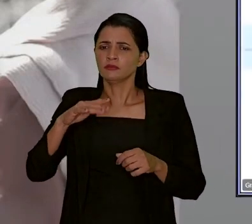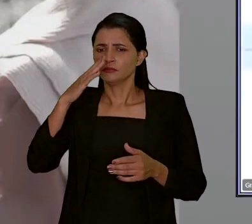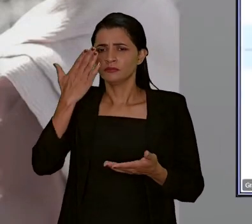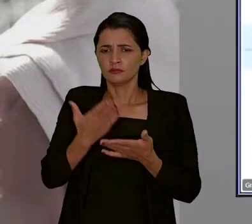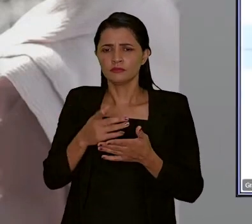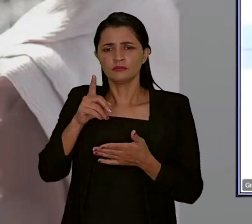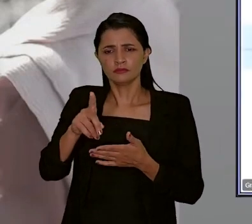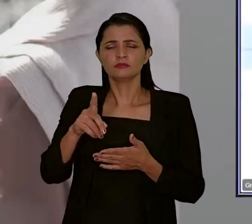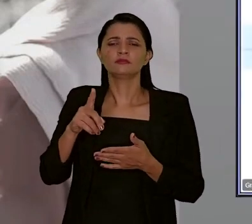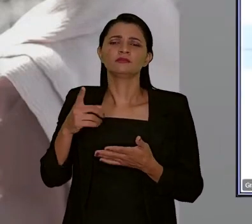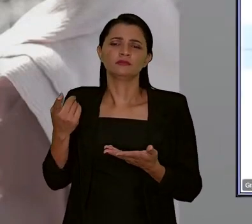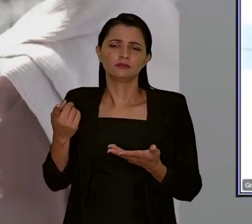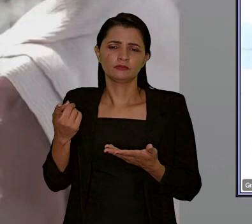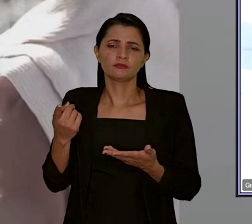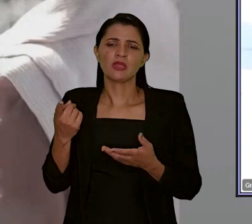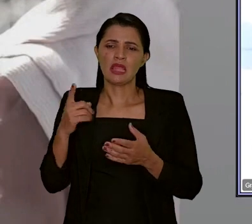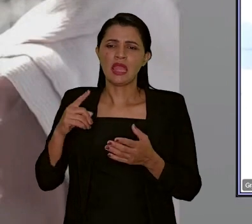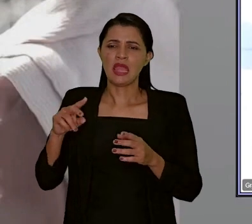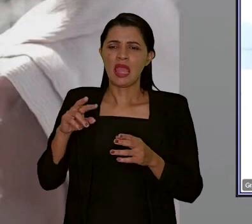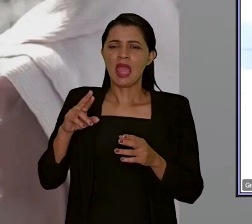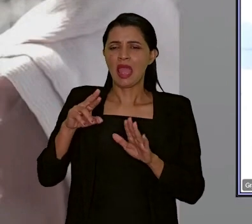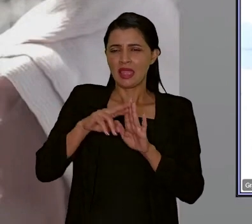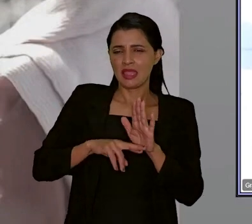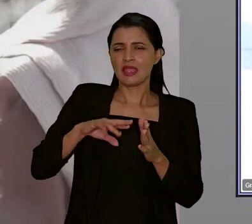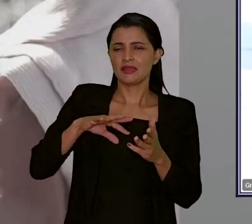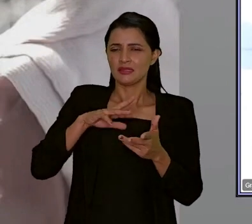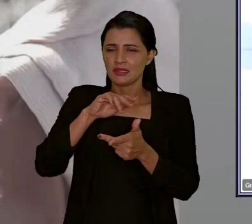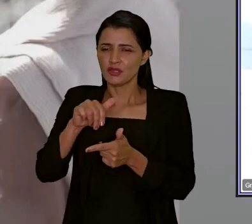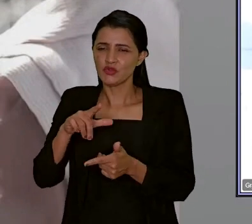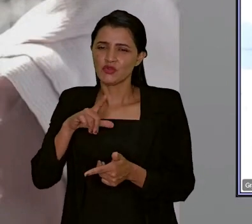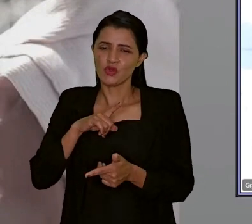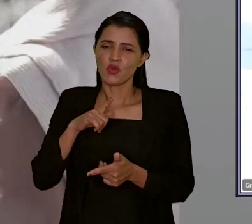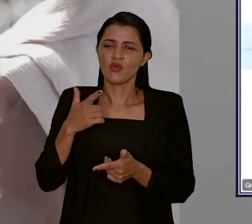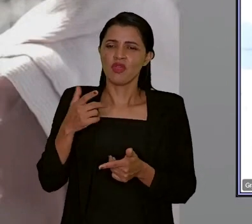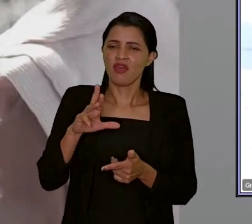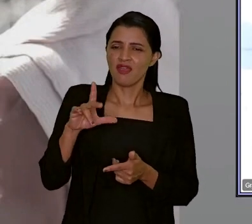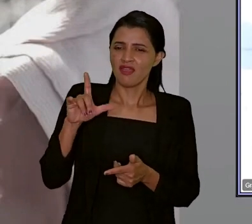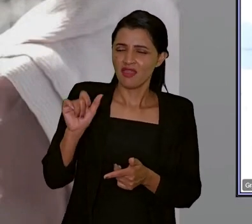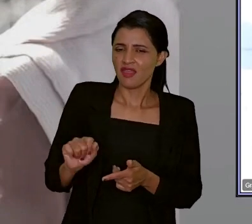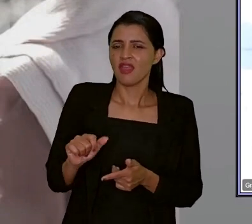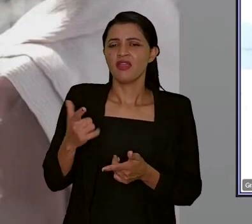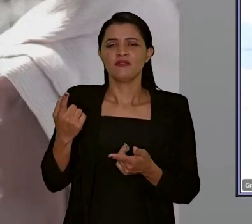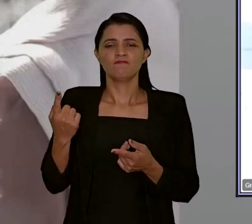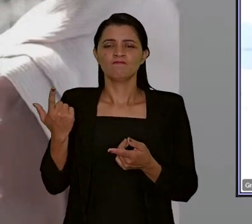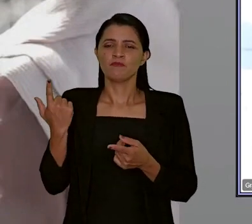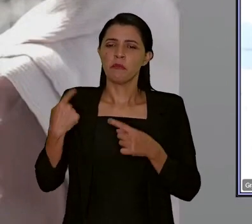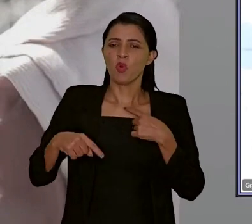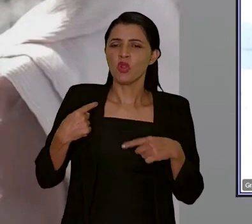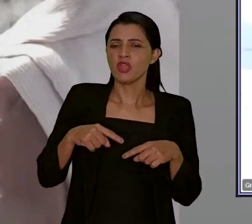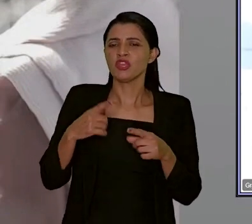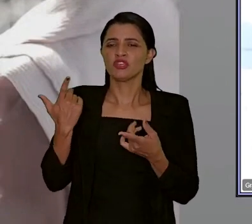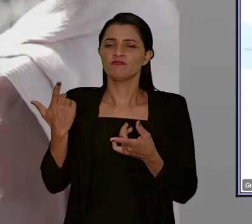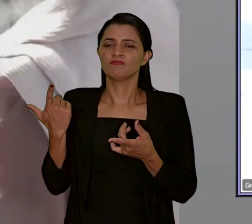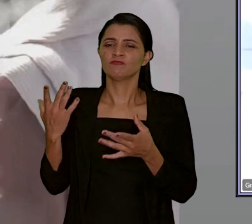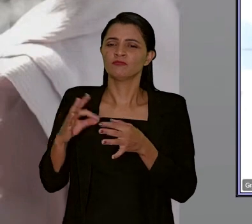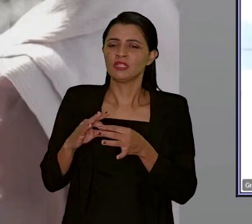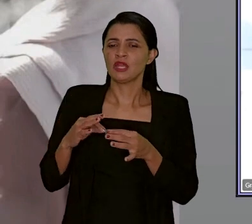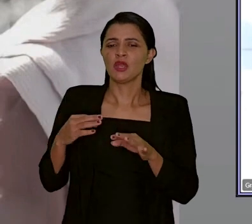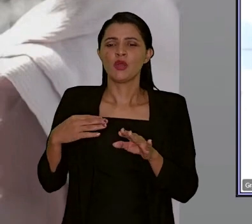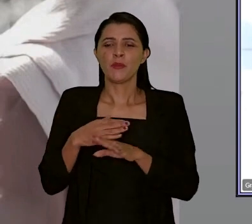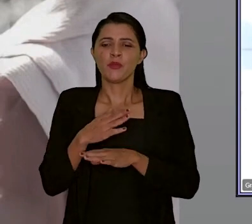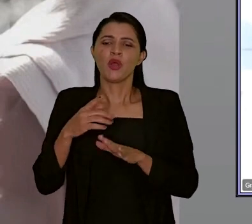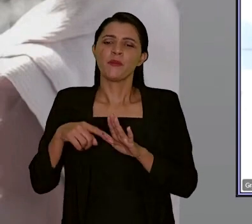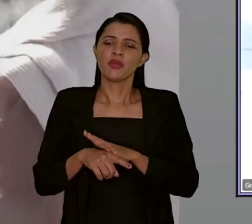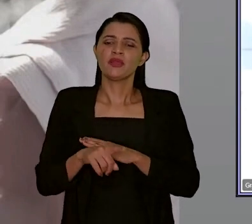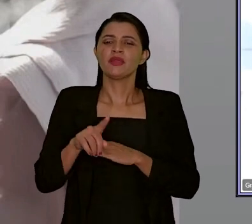red internacional, cuando habla con sus colegas de jurisdicción, no puede entrar al fondo de la cuestión,